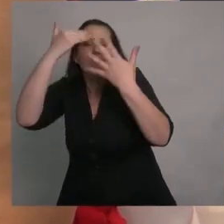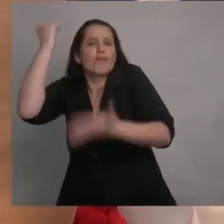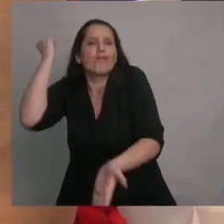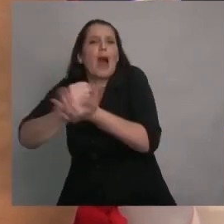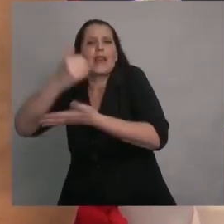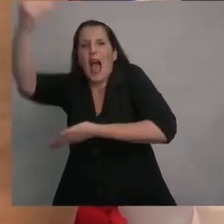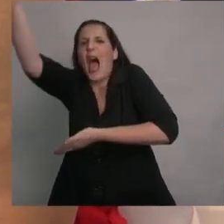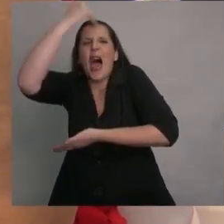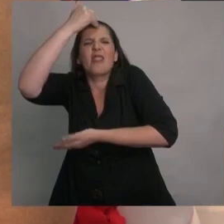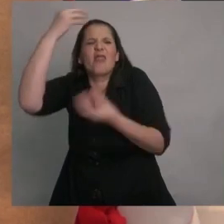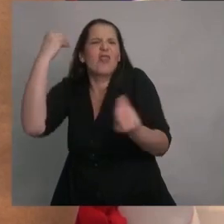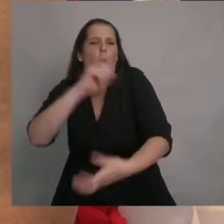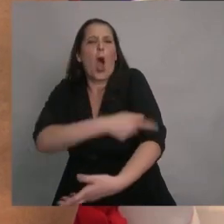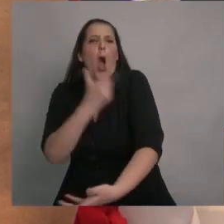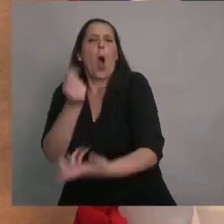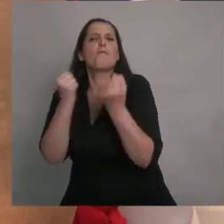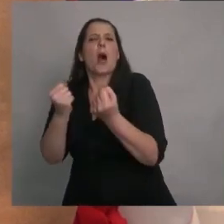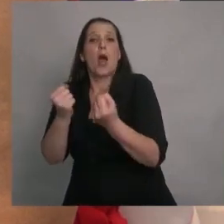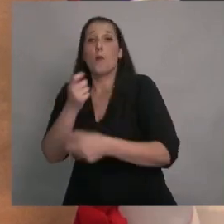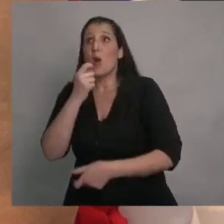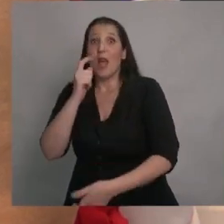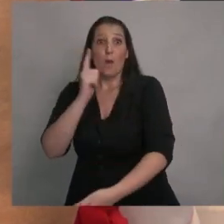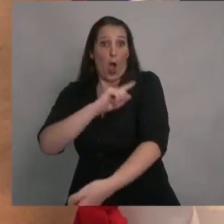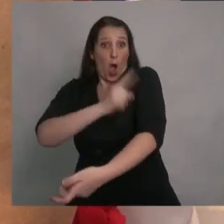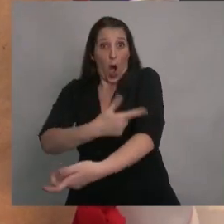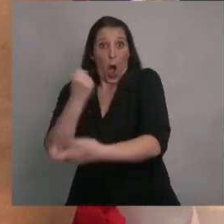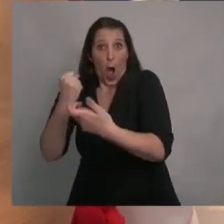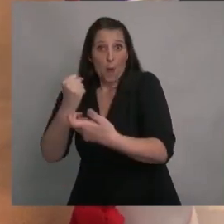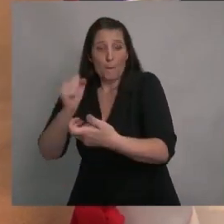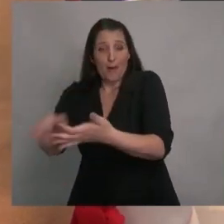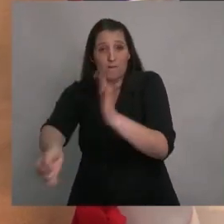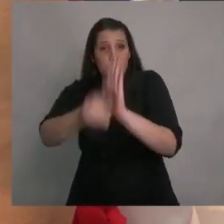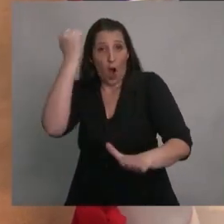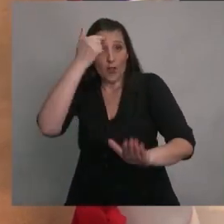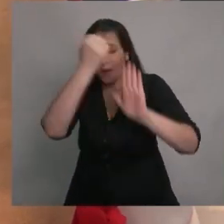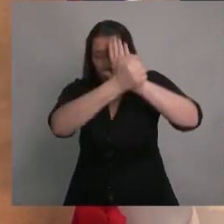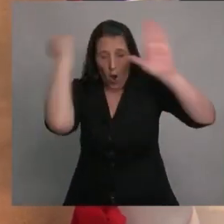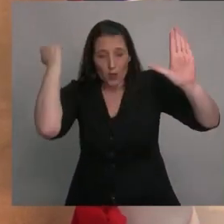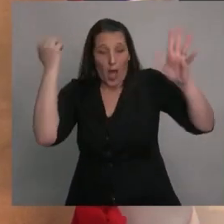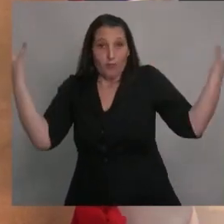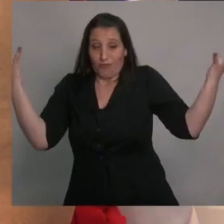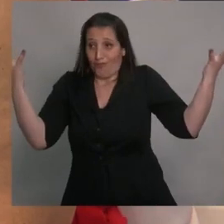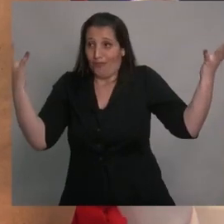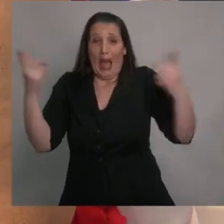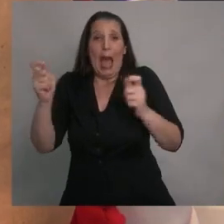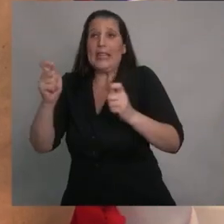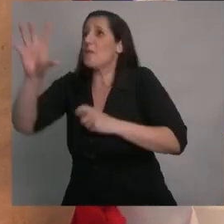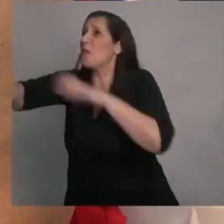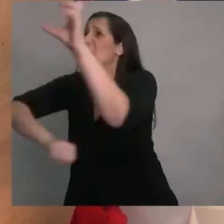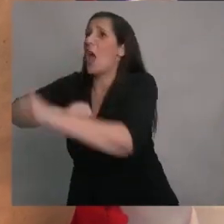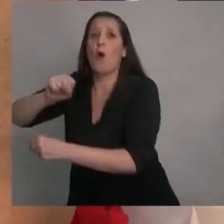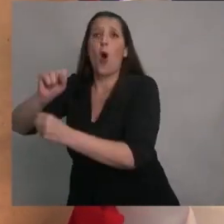mandato de masculinidad. No hay a quien reclutar sin ese mandato. Entonces estaba escribiendo esto,